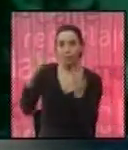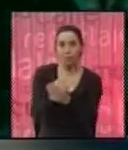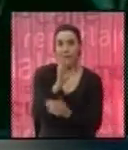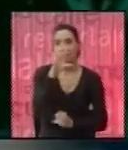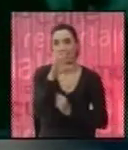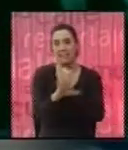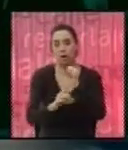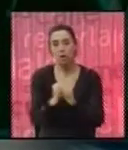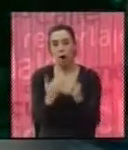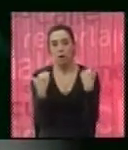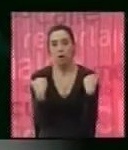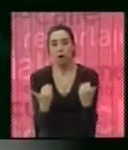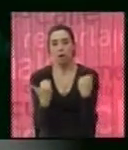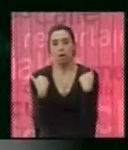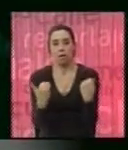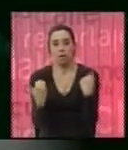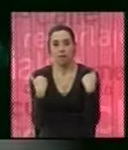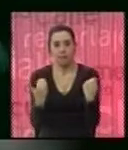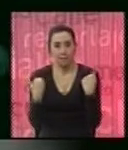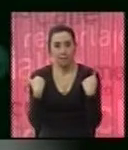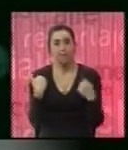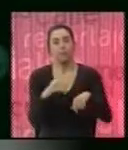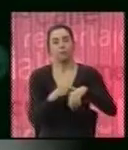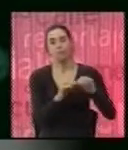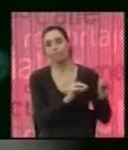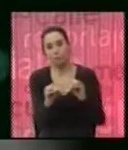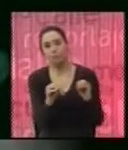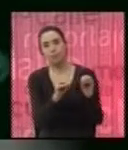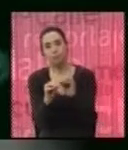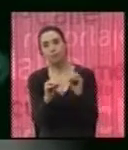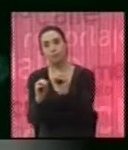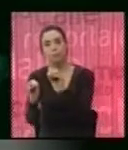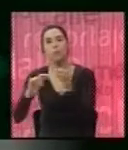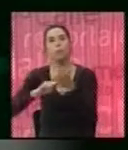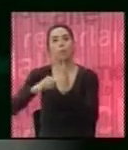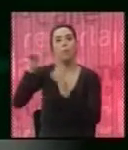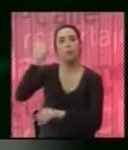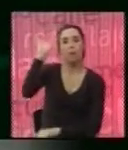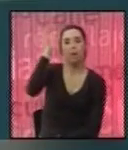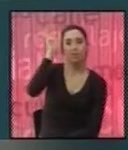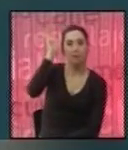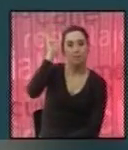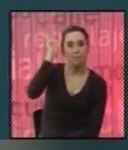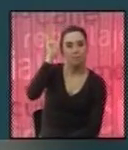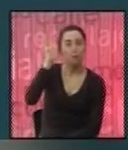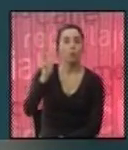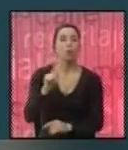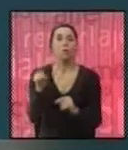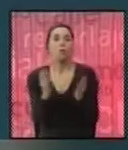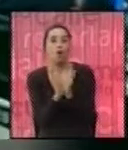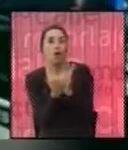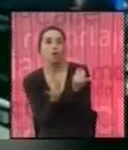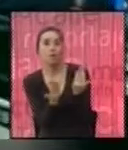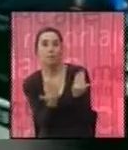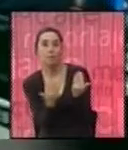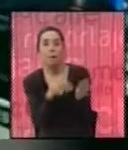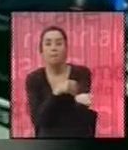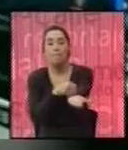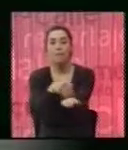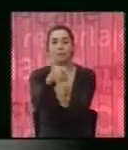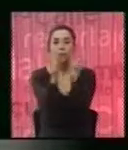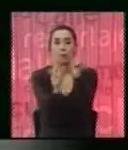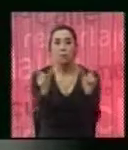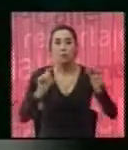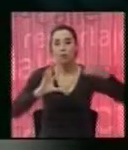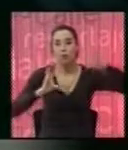años de intenso entrenamiento y tras una serie de retrasos por problemas meteorológicos. Era tan esperado que millones de